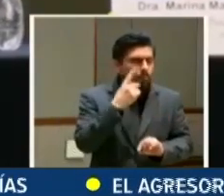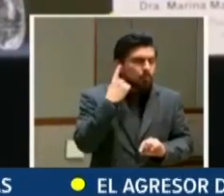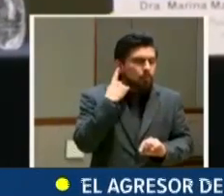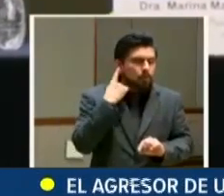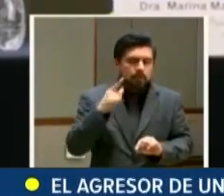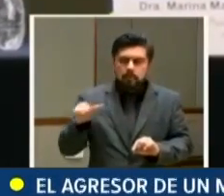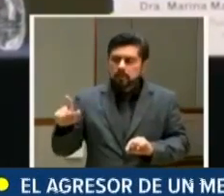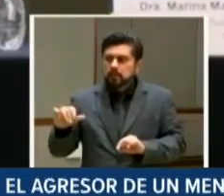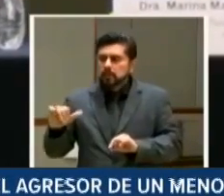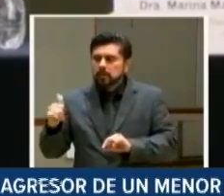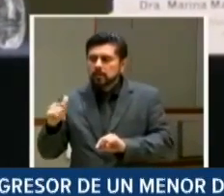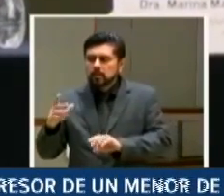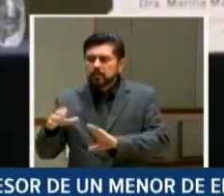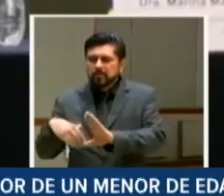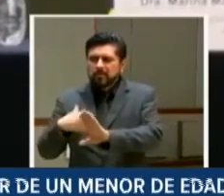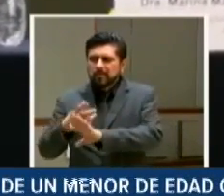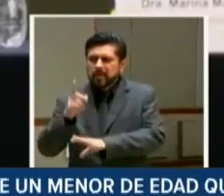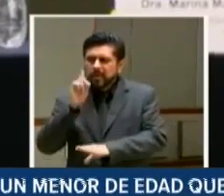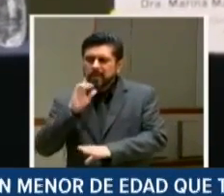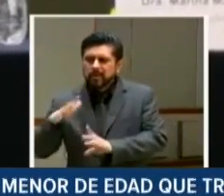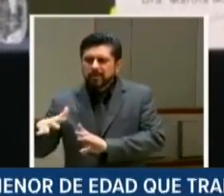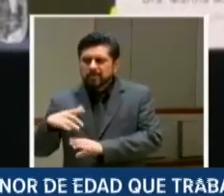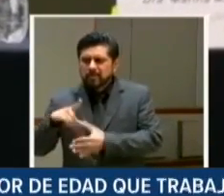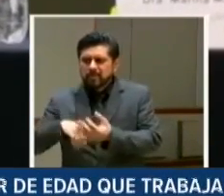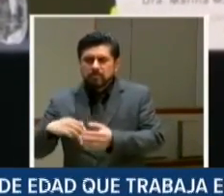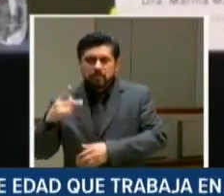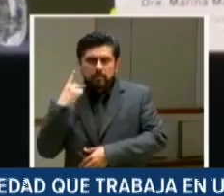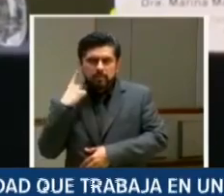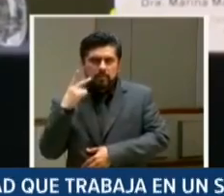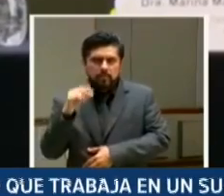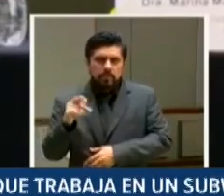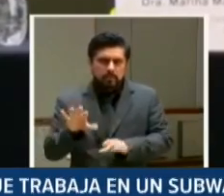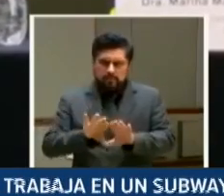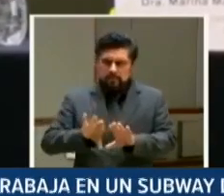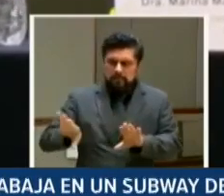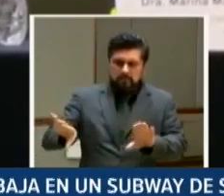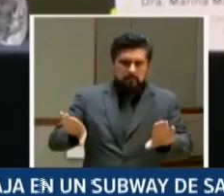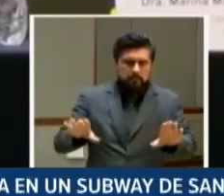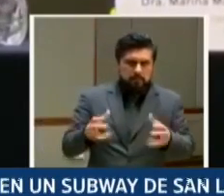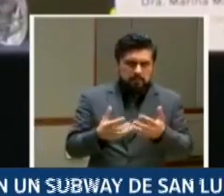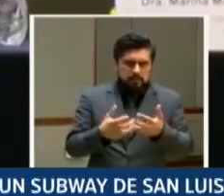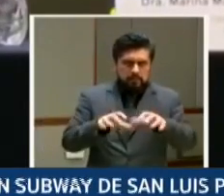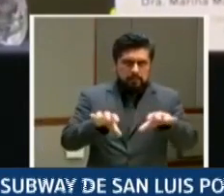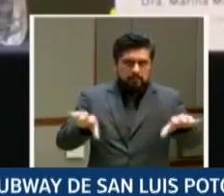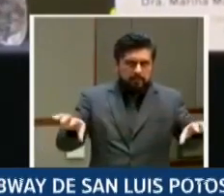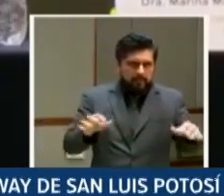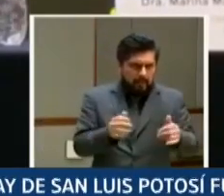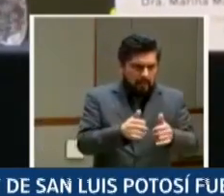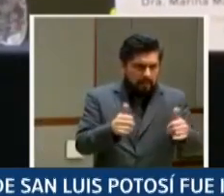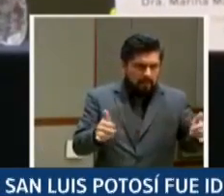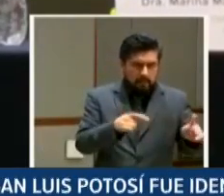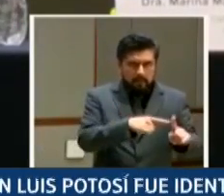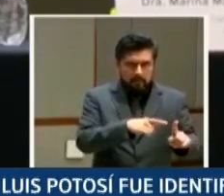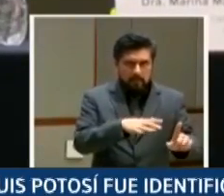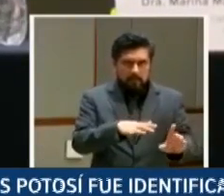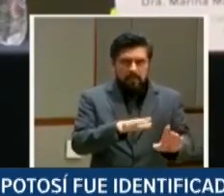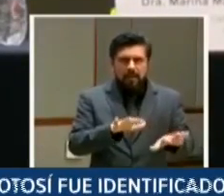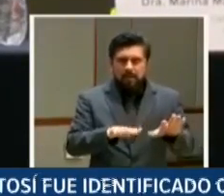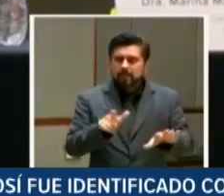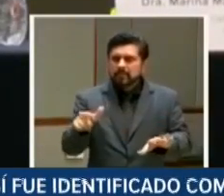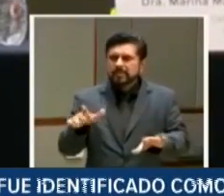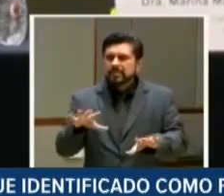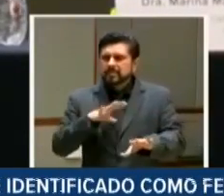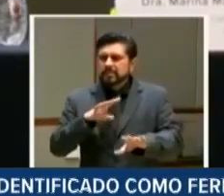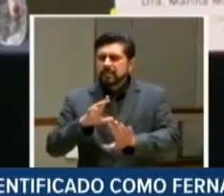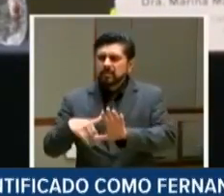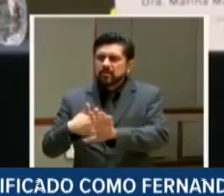no victimizarnos y fortalecernos. Y de veras dejar los casos de violencia a